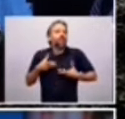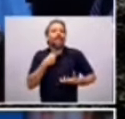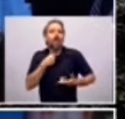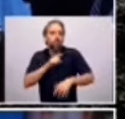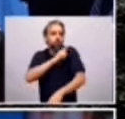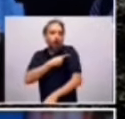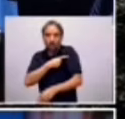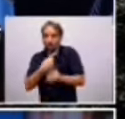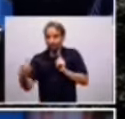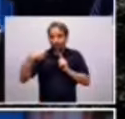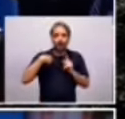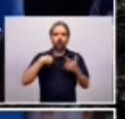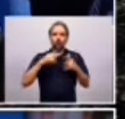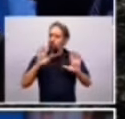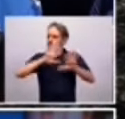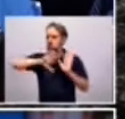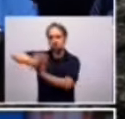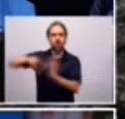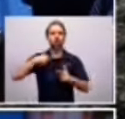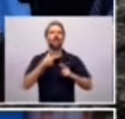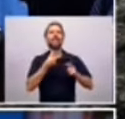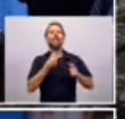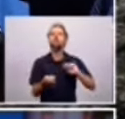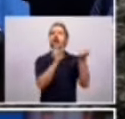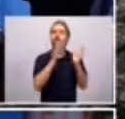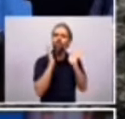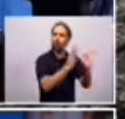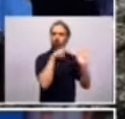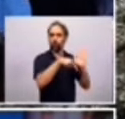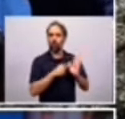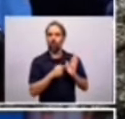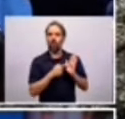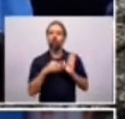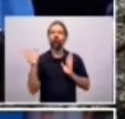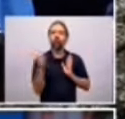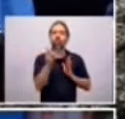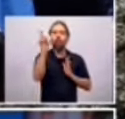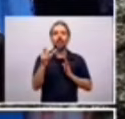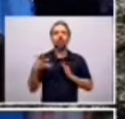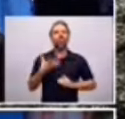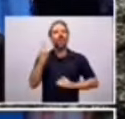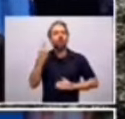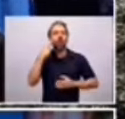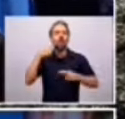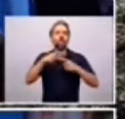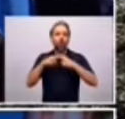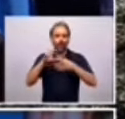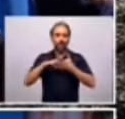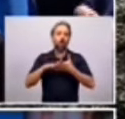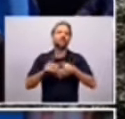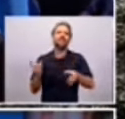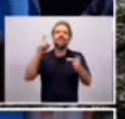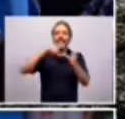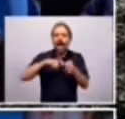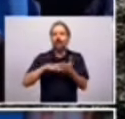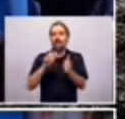van a perder su lugar de trabajo, no va a tener, pero les vamos a dar un curso. Bueno, es decir, de última, sí, lo vamos a tratar de reconvertir, sí. Digamos, ver, no